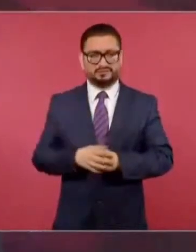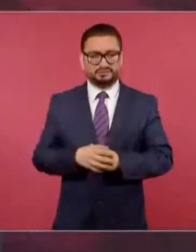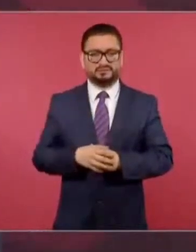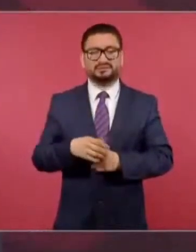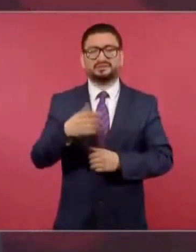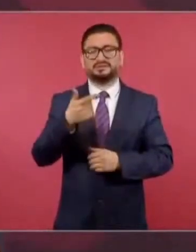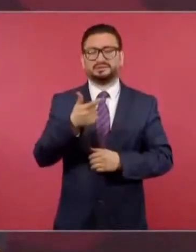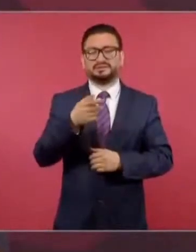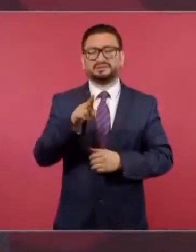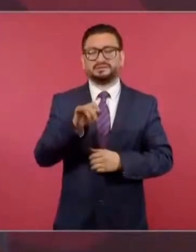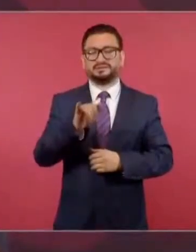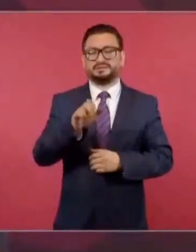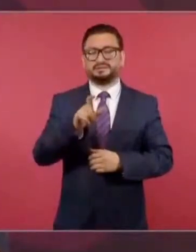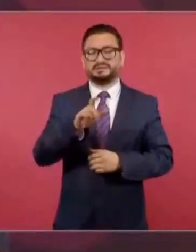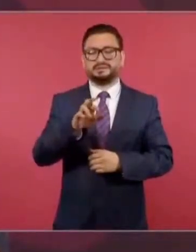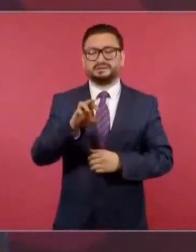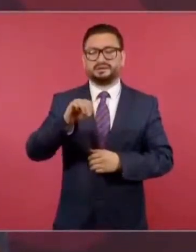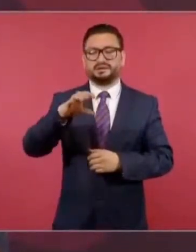Guillermo Valdés.